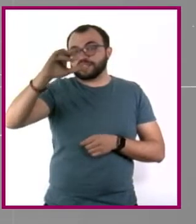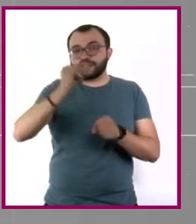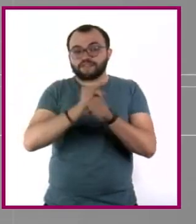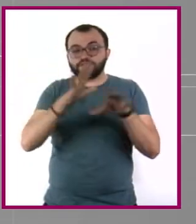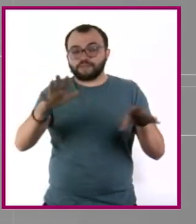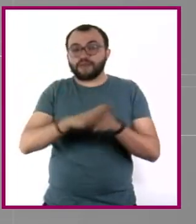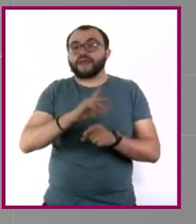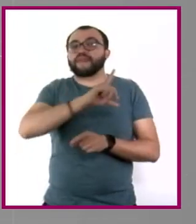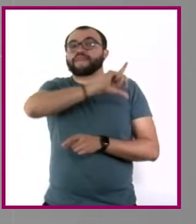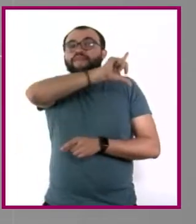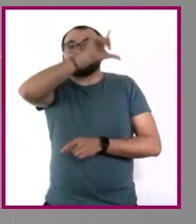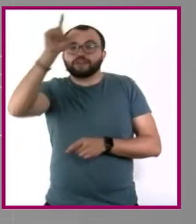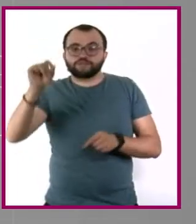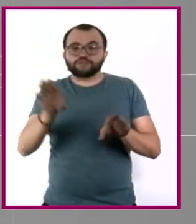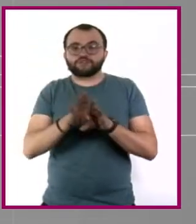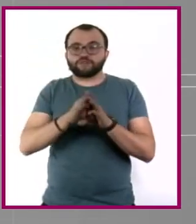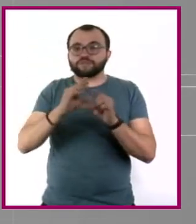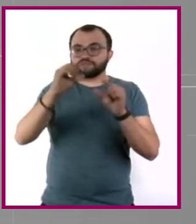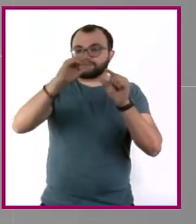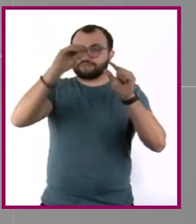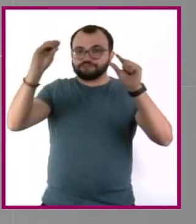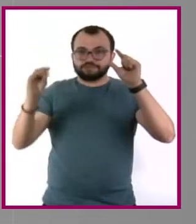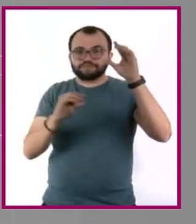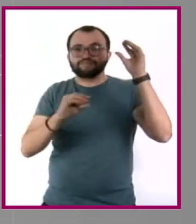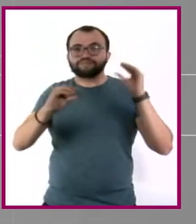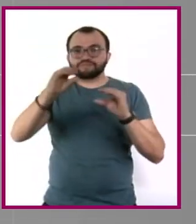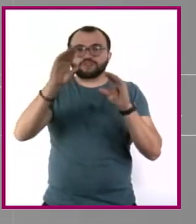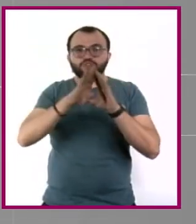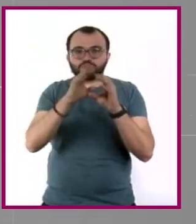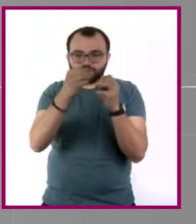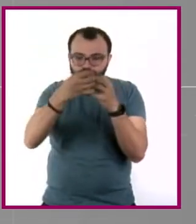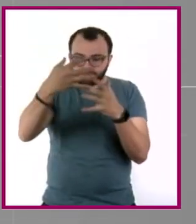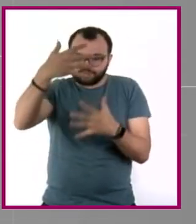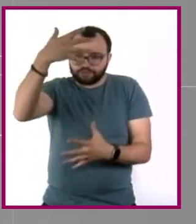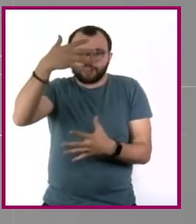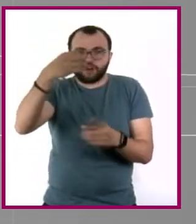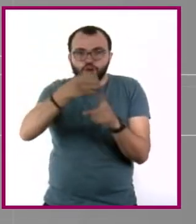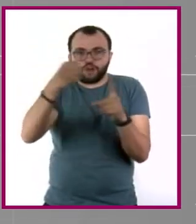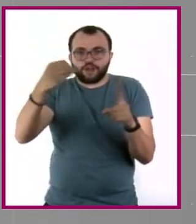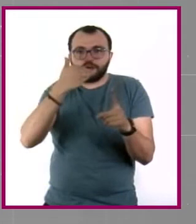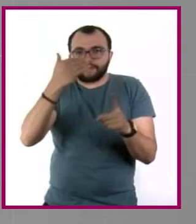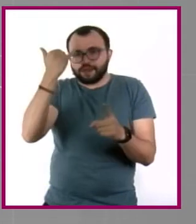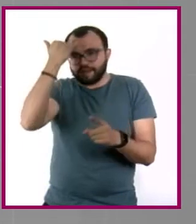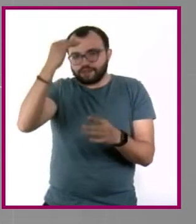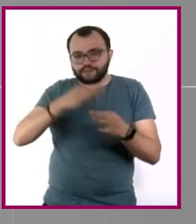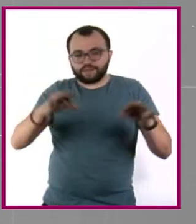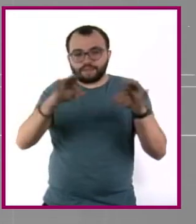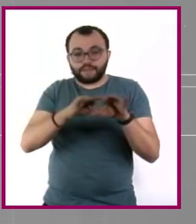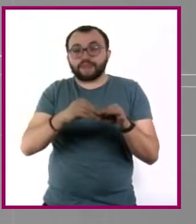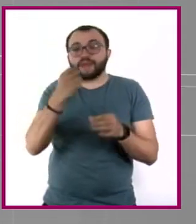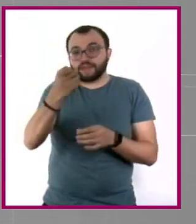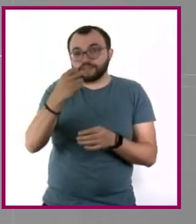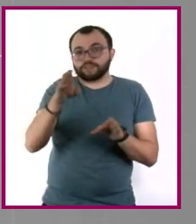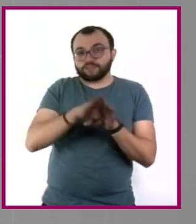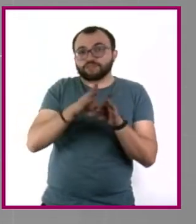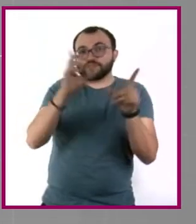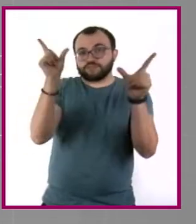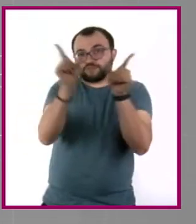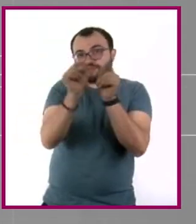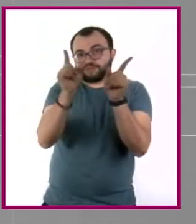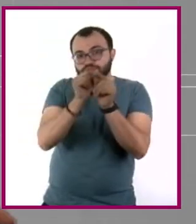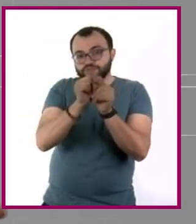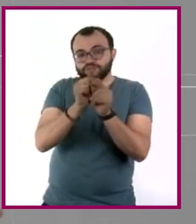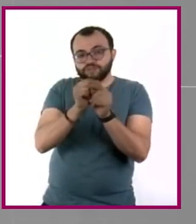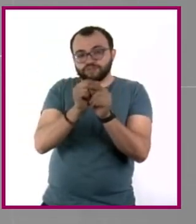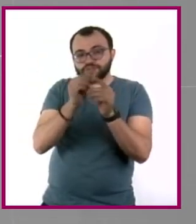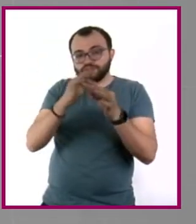estructurar y reorganizar las ideas principales. Como lo hemos mencionado, el propósito del resumen es abreviar las ideas principales de manera clara